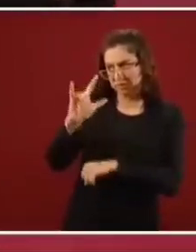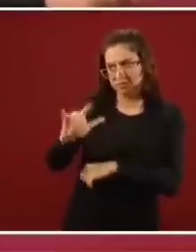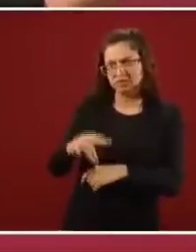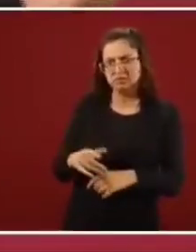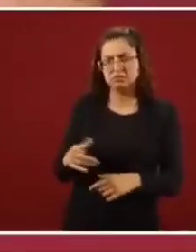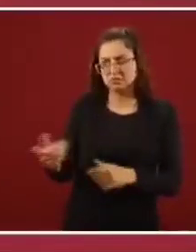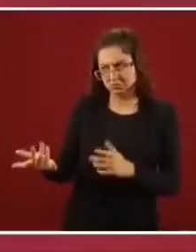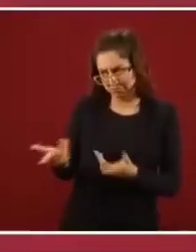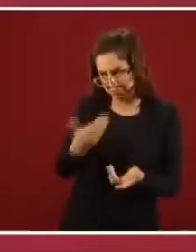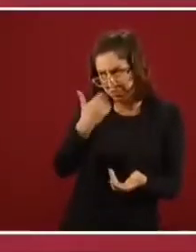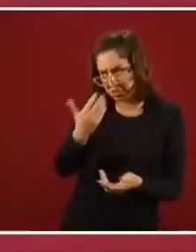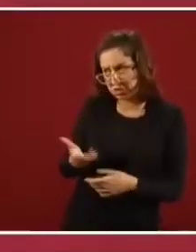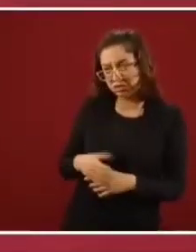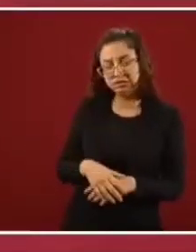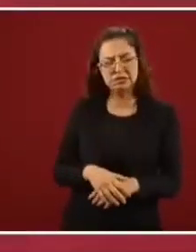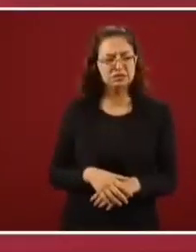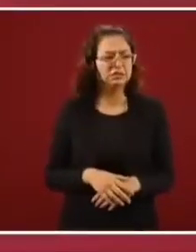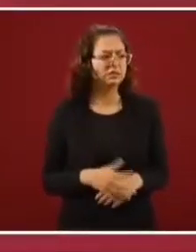oye,